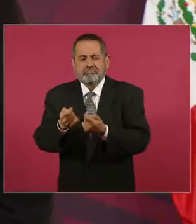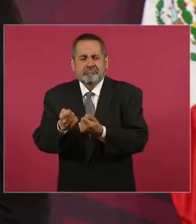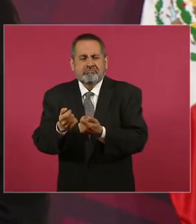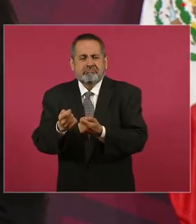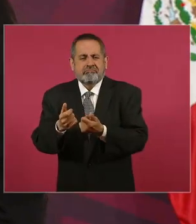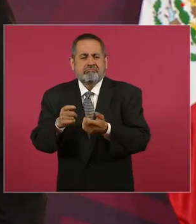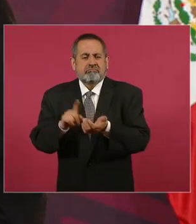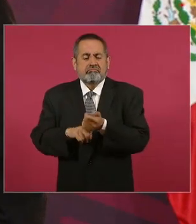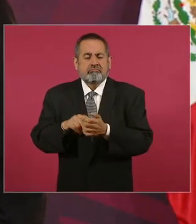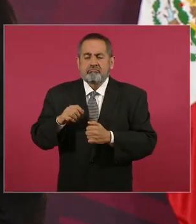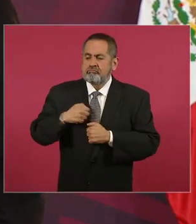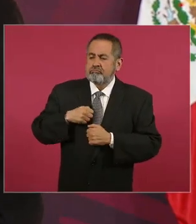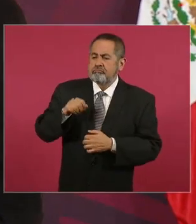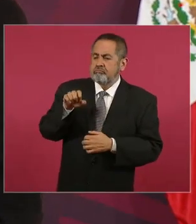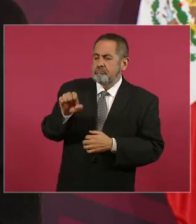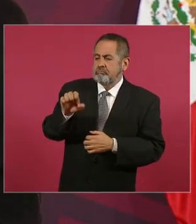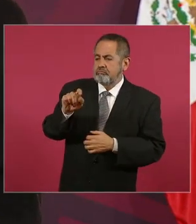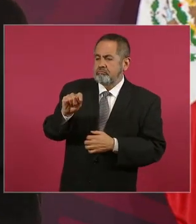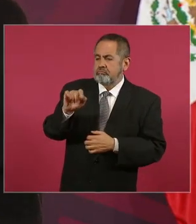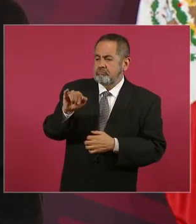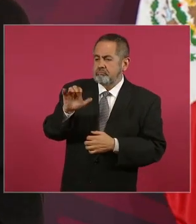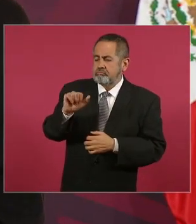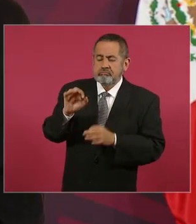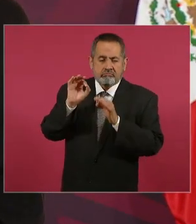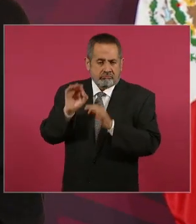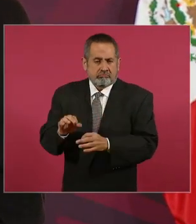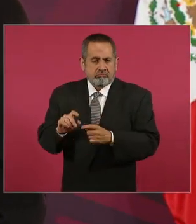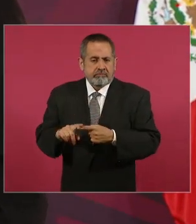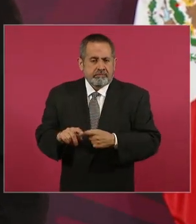muy pocos. Con ética. Sí, y con